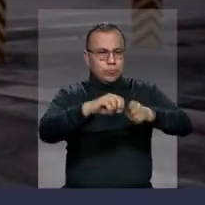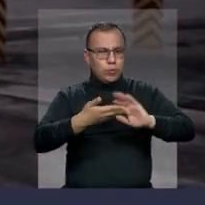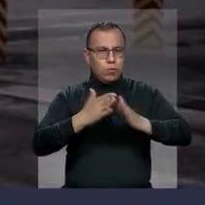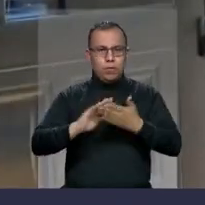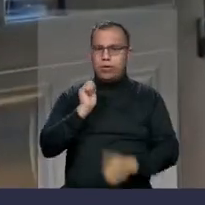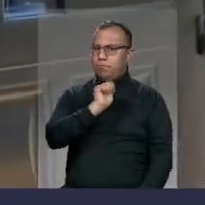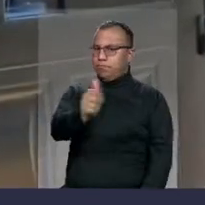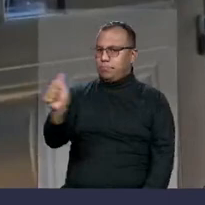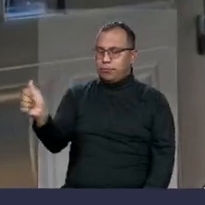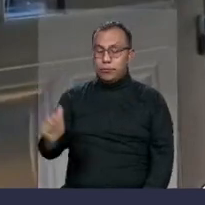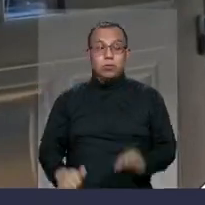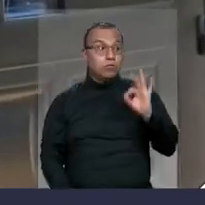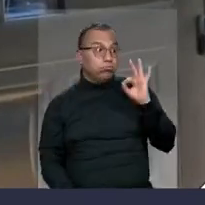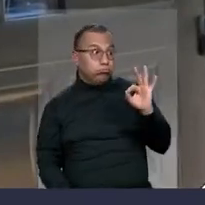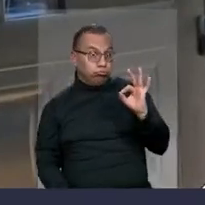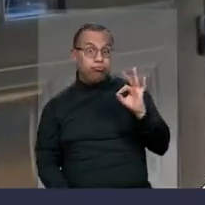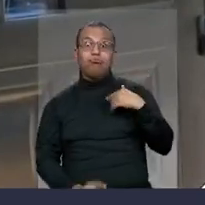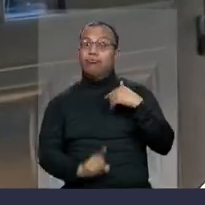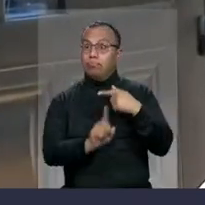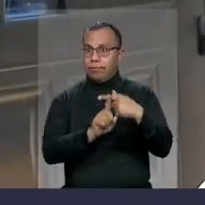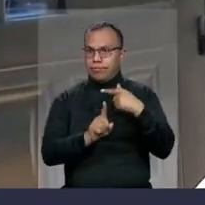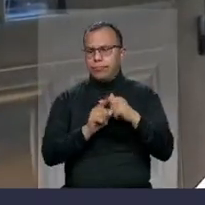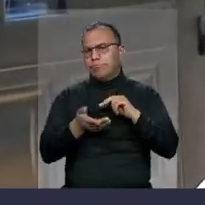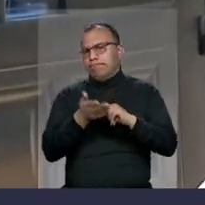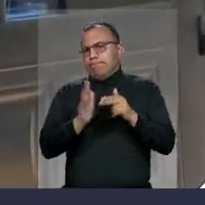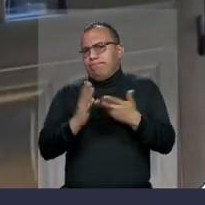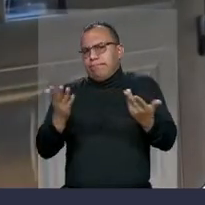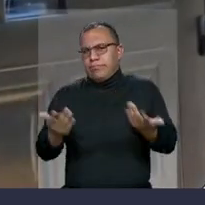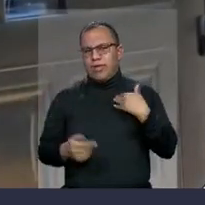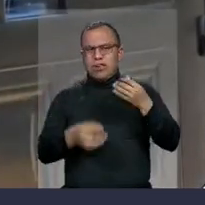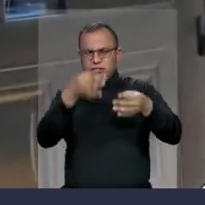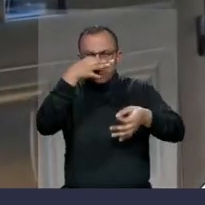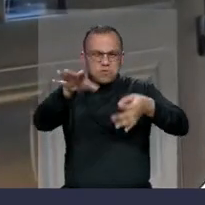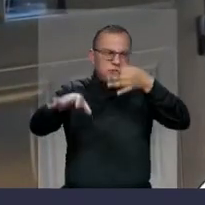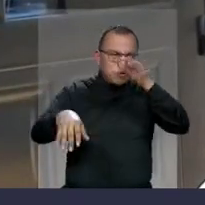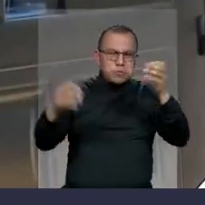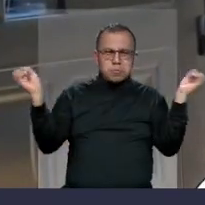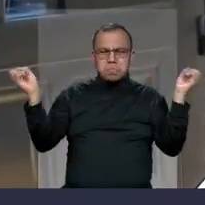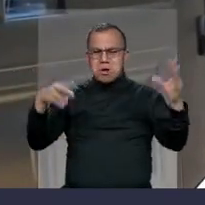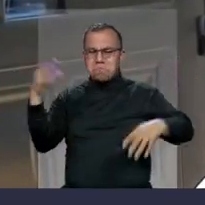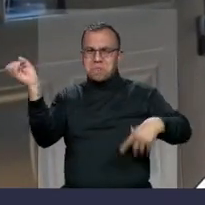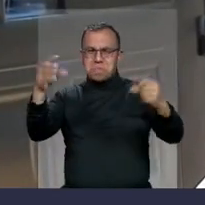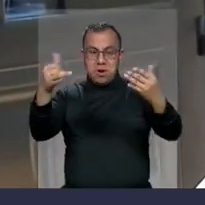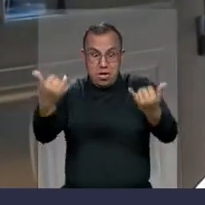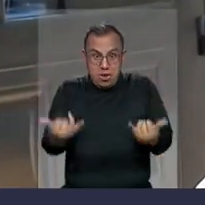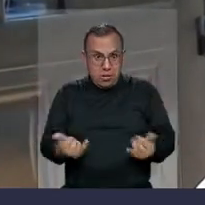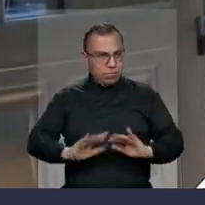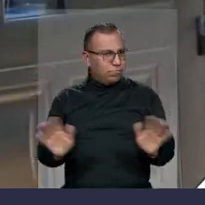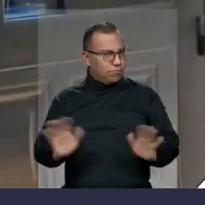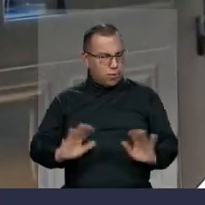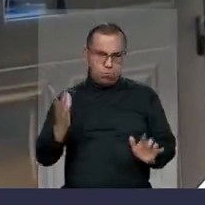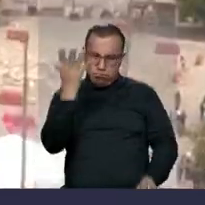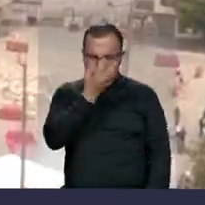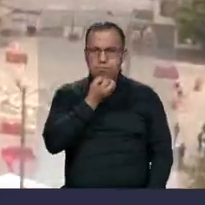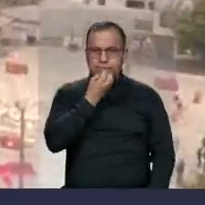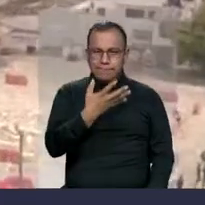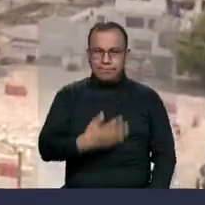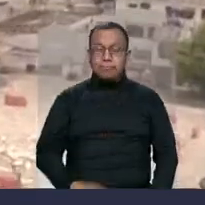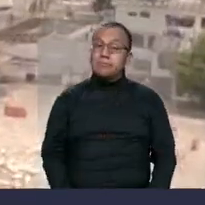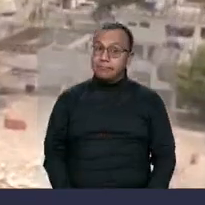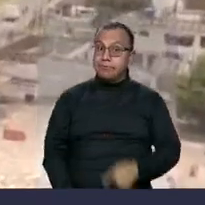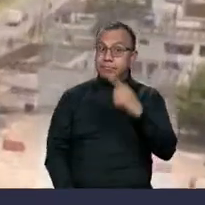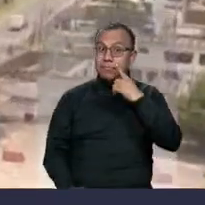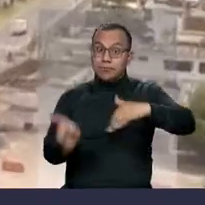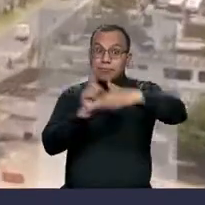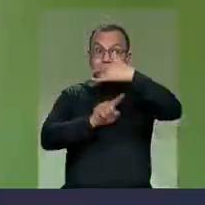comunidad. Queda muy bueno, sí, y evitamos que nos tiren tanta basura y que nos mandan llenos de basura acá. Y queda muy bonito. Este